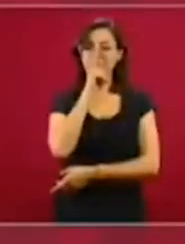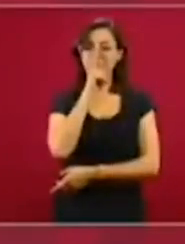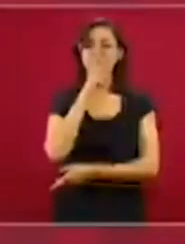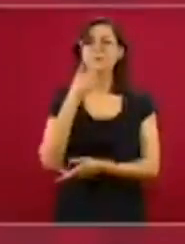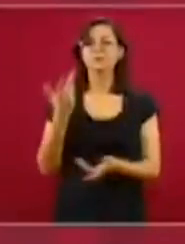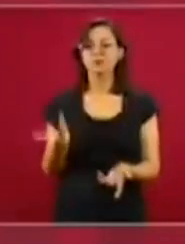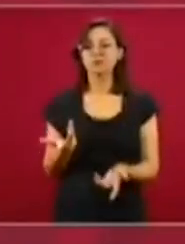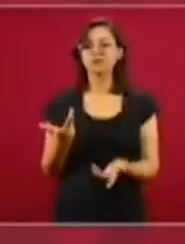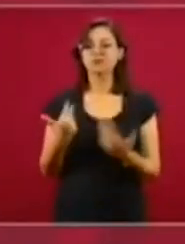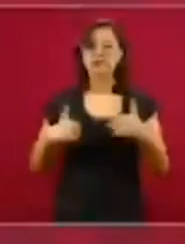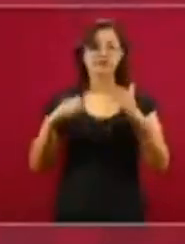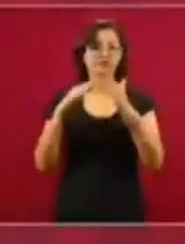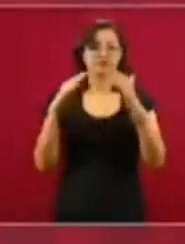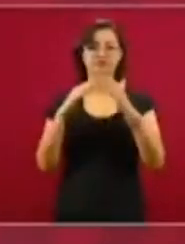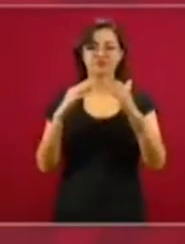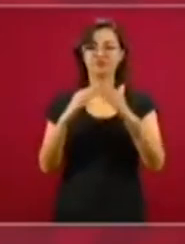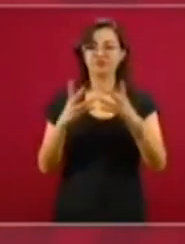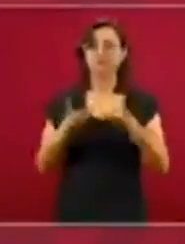para consumo doméstico.